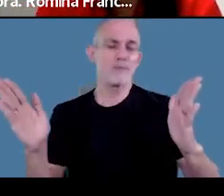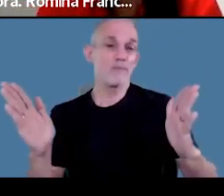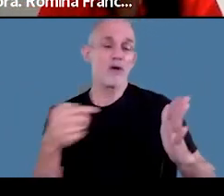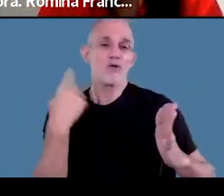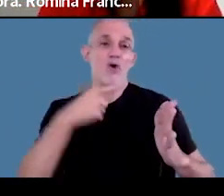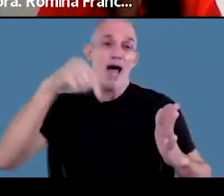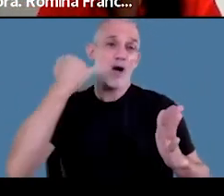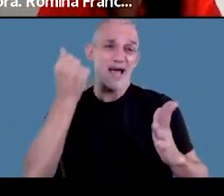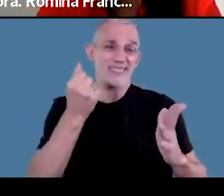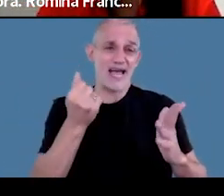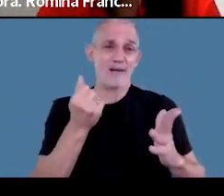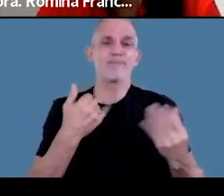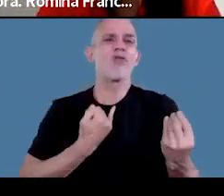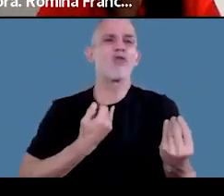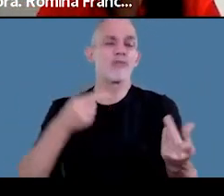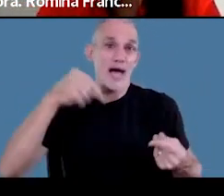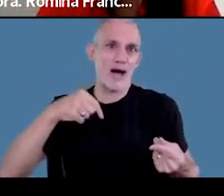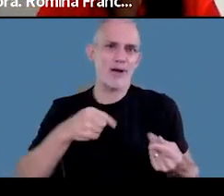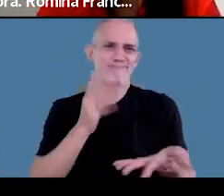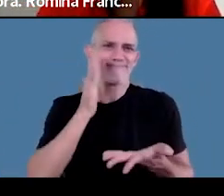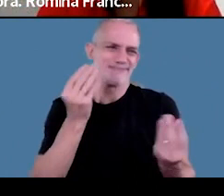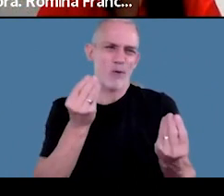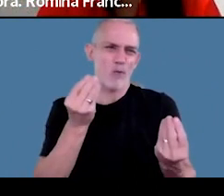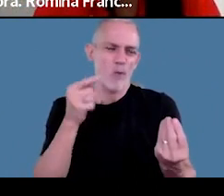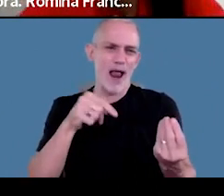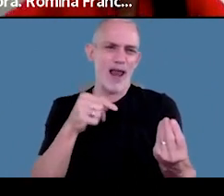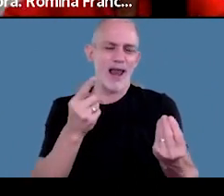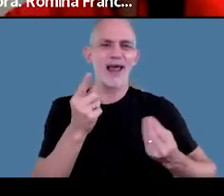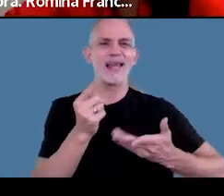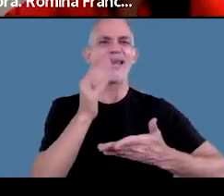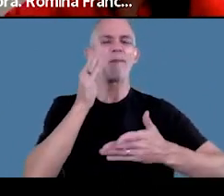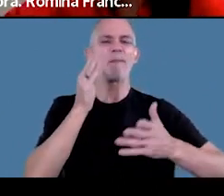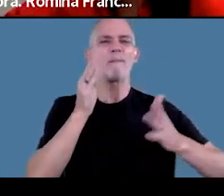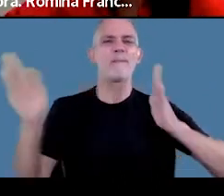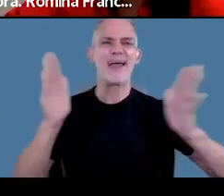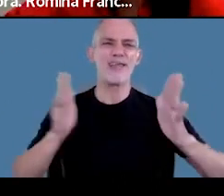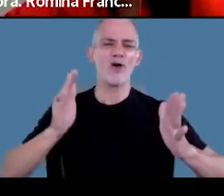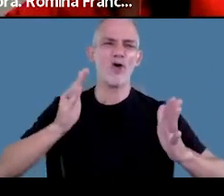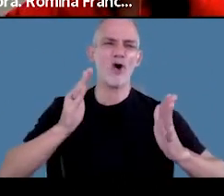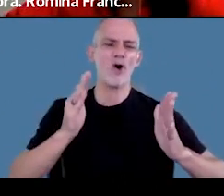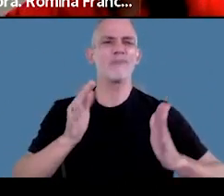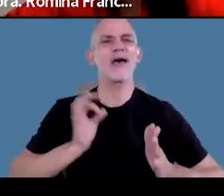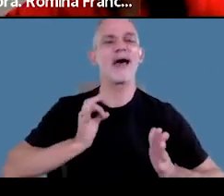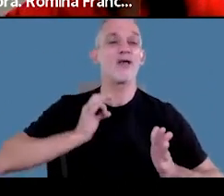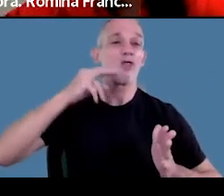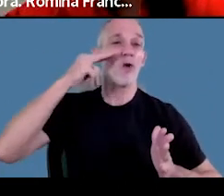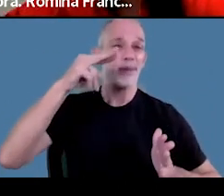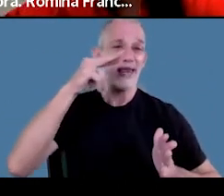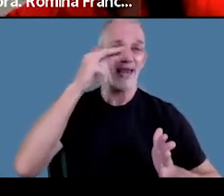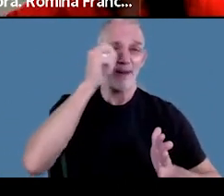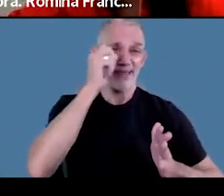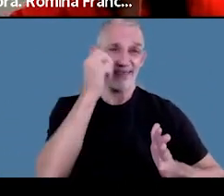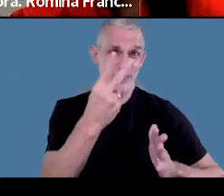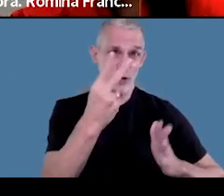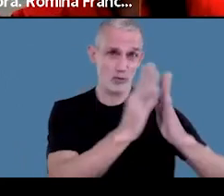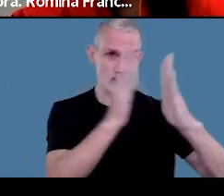ya estamos situados en lo que es el periodo fiscal 2022. O sea que aquí lo que vamos